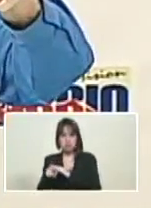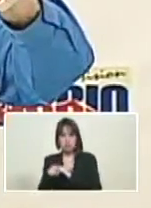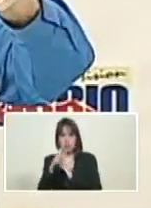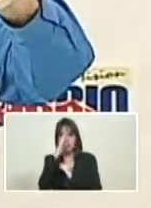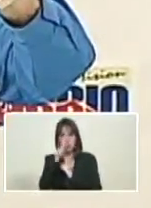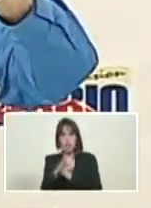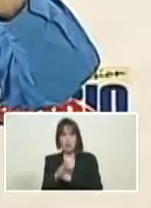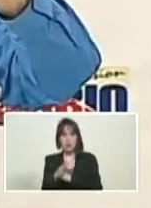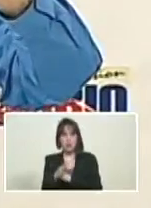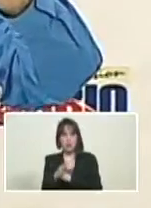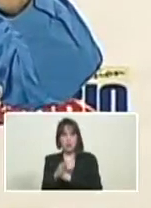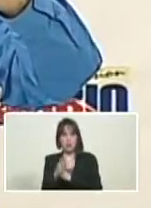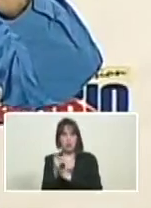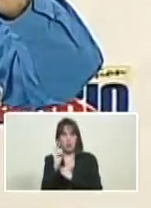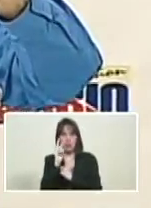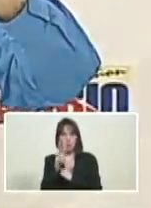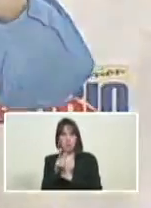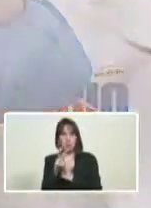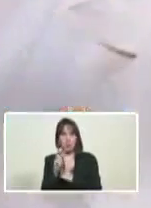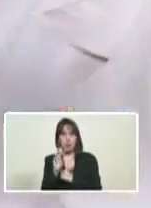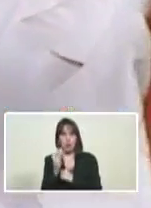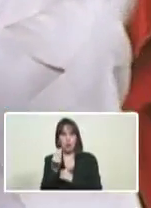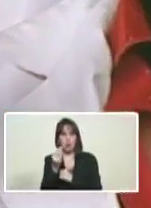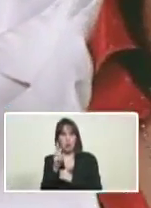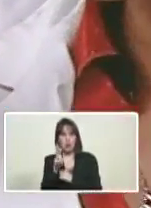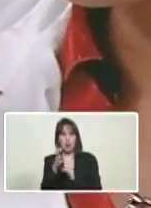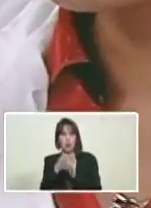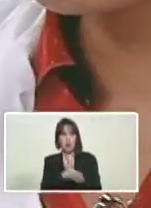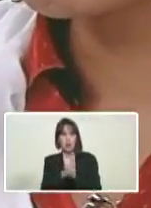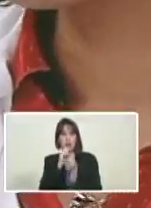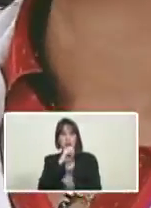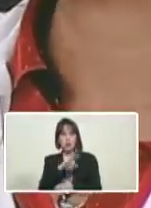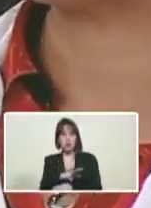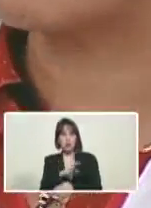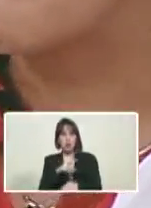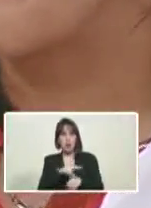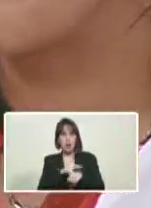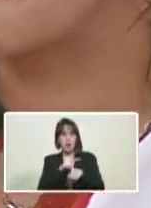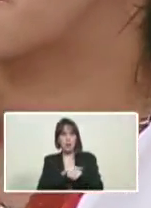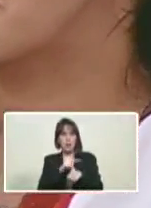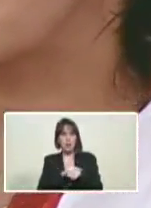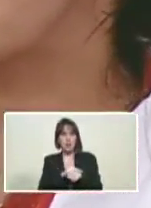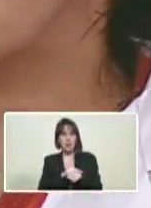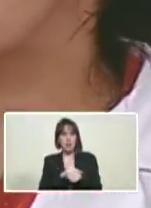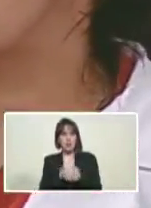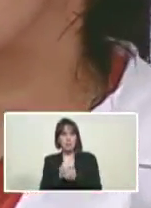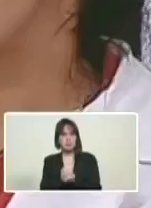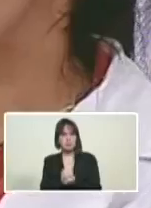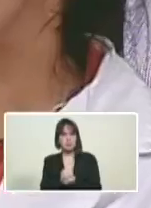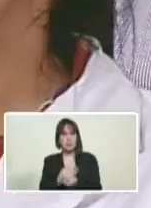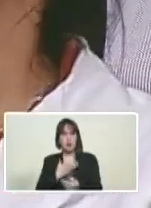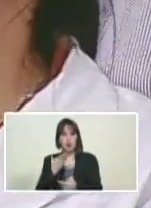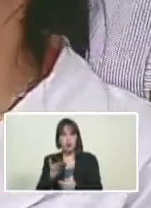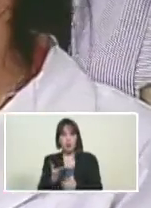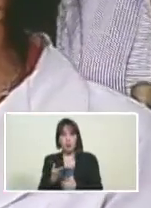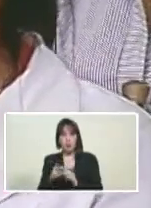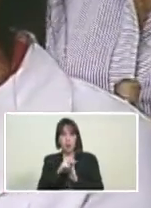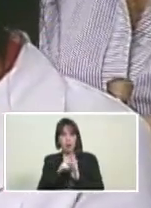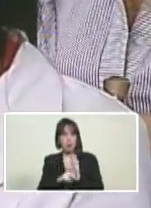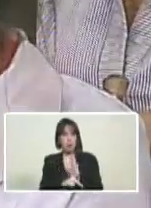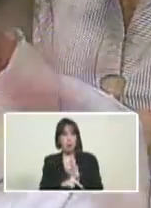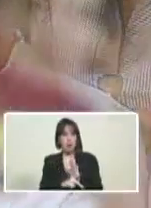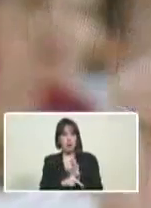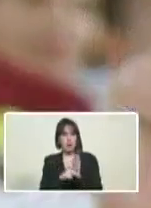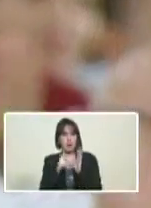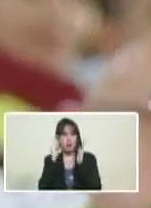directo a través de su carnet y del código QR a su historia clínica, y uno pueda tener el plan para